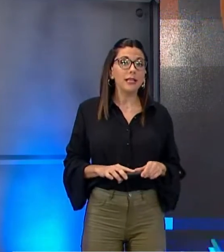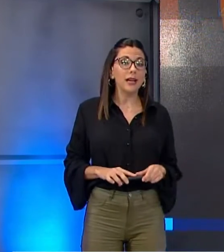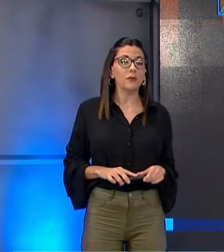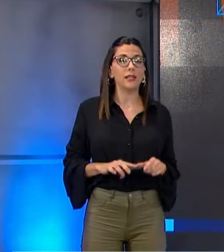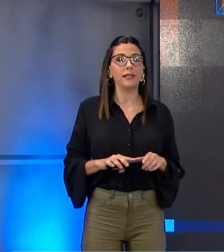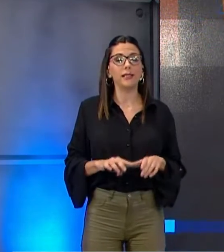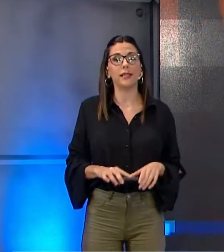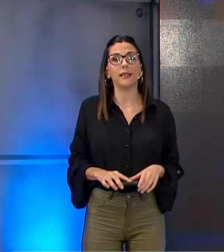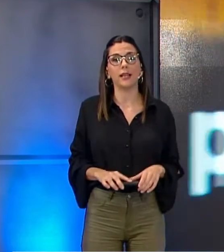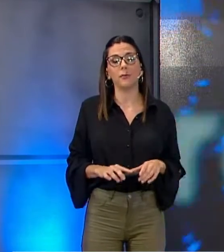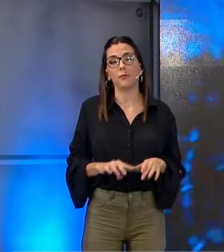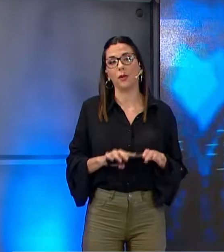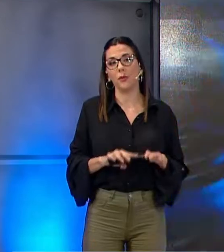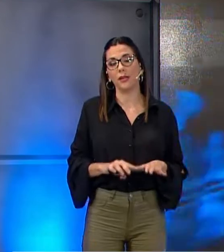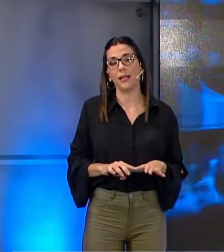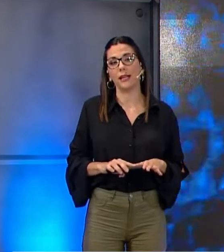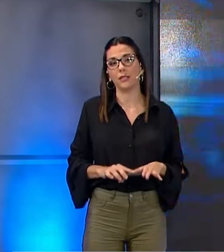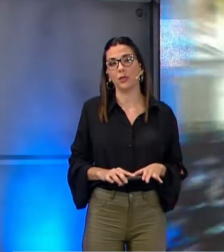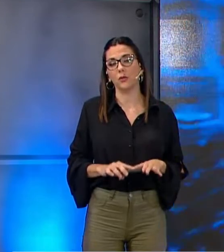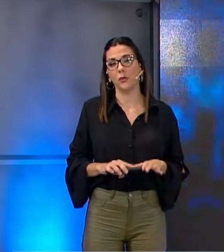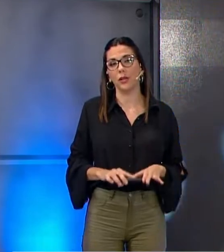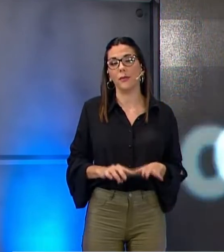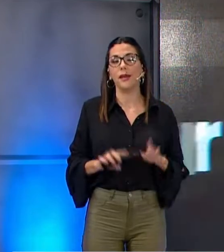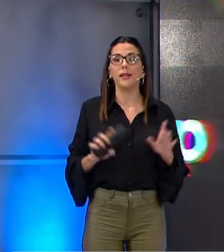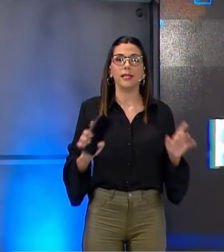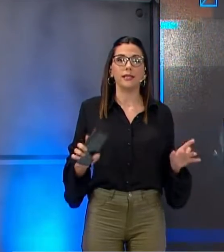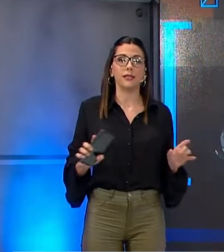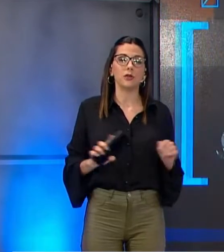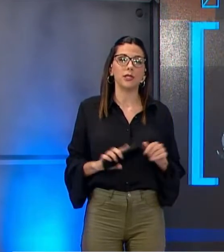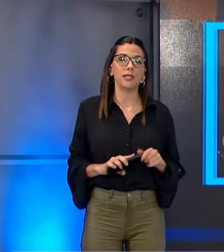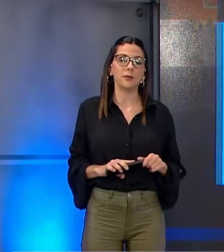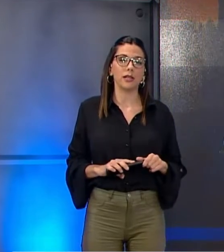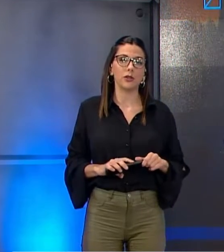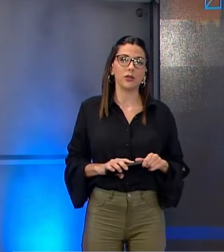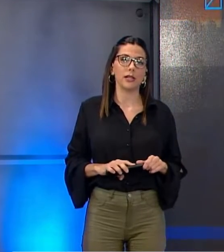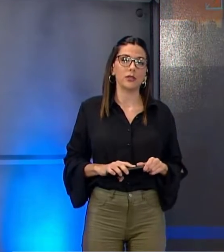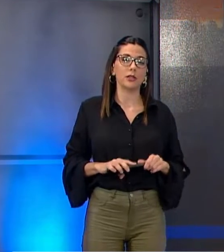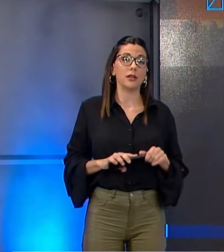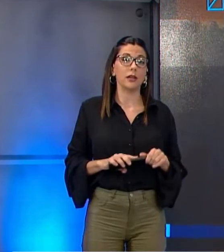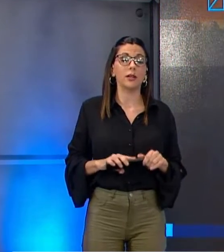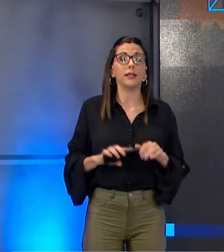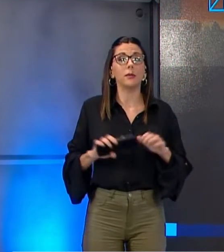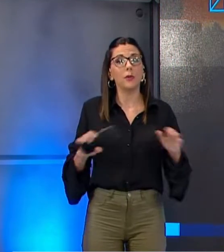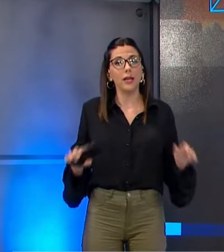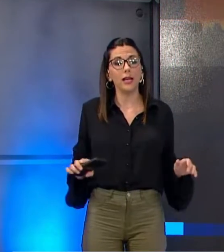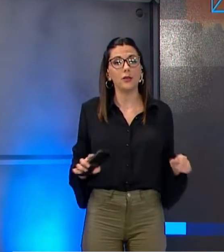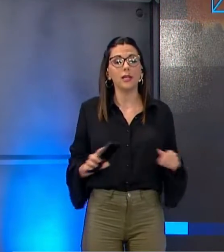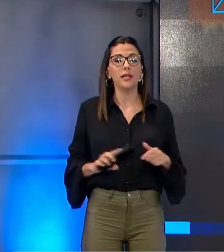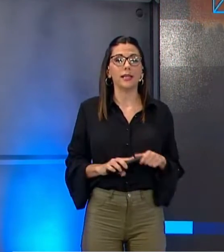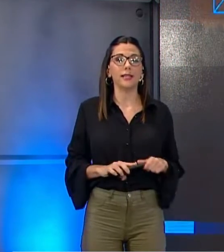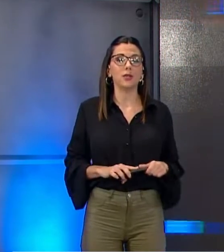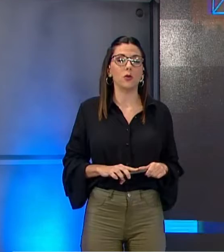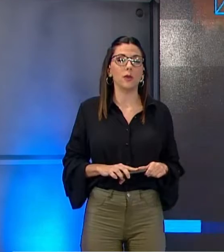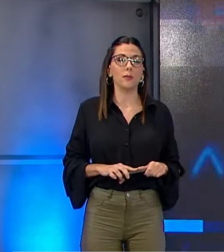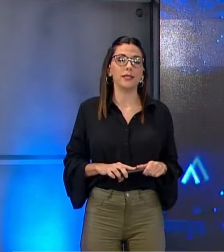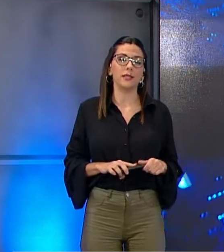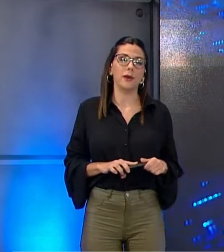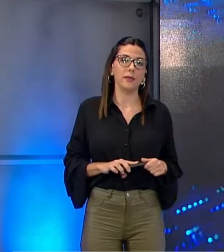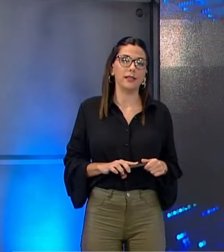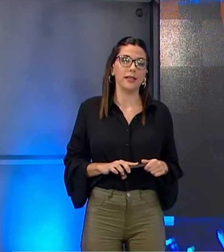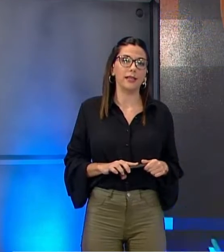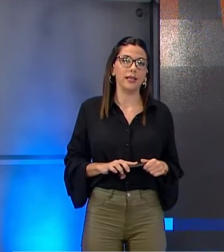diputado Vilca del Frente Izquierda que propone la creación de un programa intercosecha para todos aquellos trabajadores temporarios que se